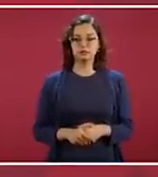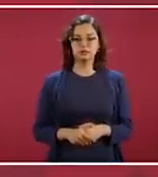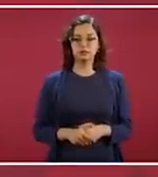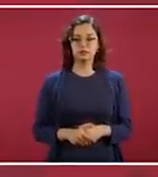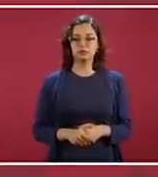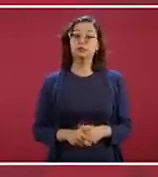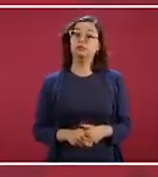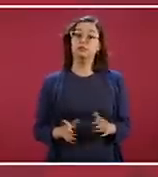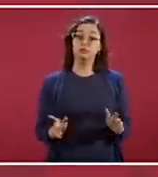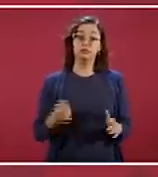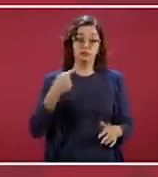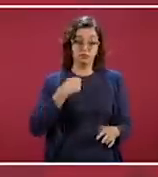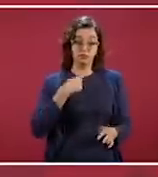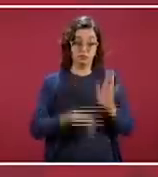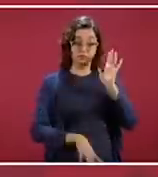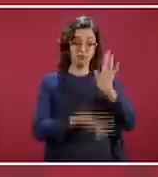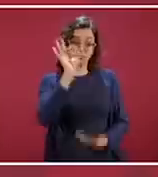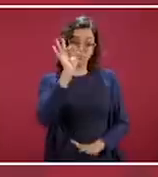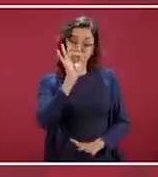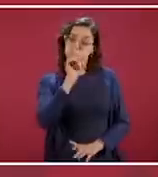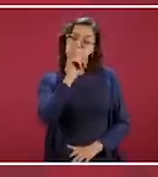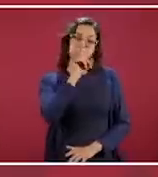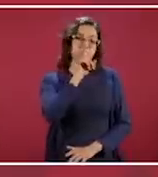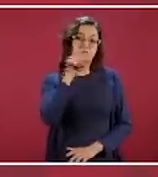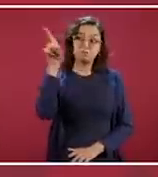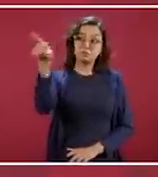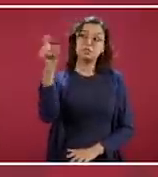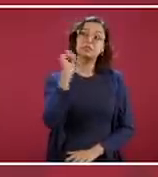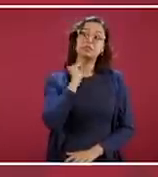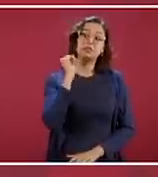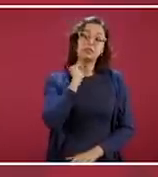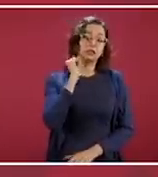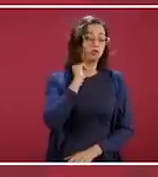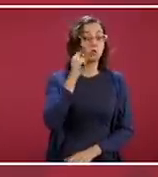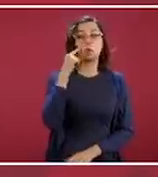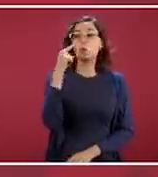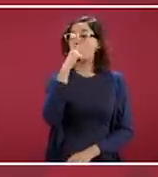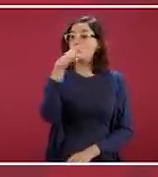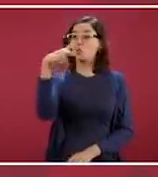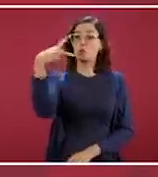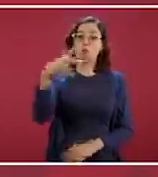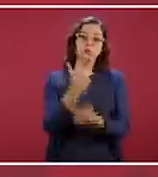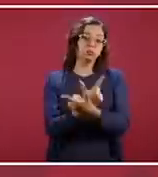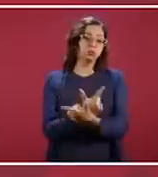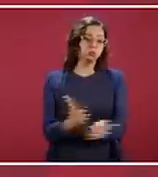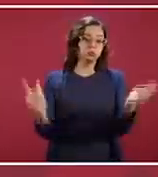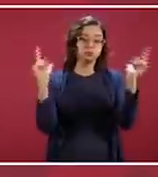eran los senadores los que iban a decidir libremente,